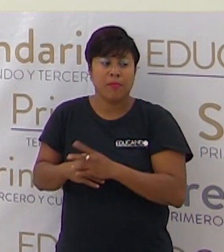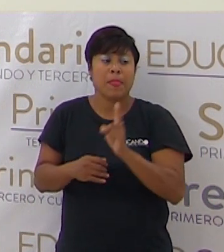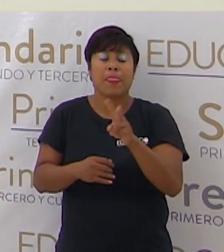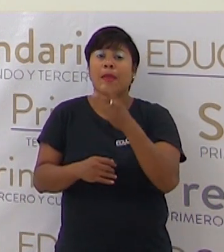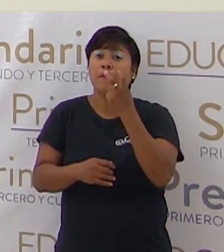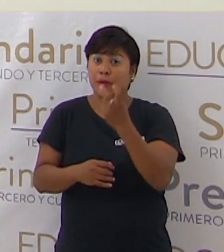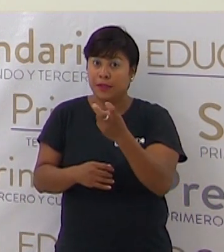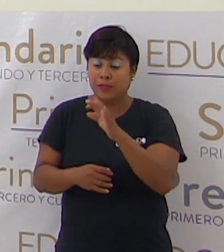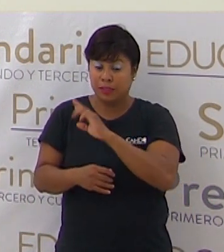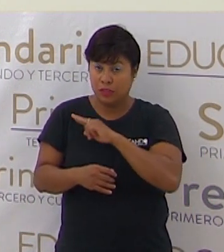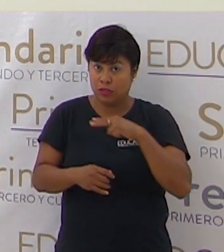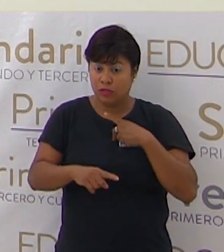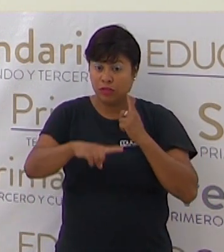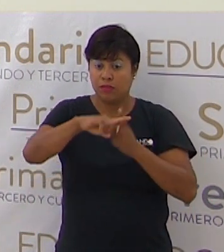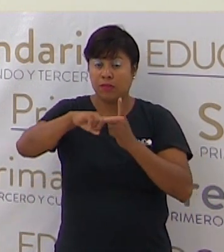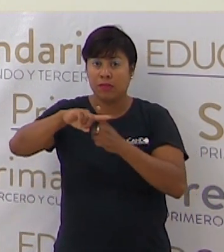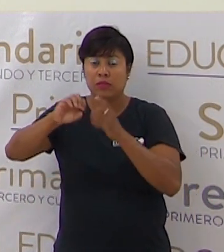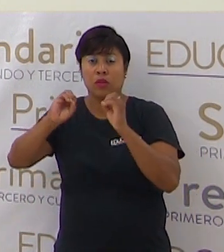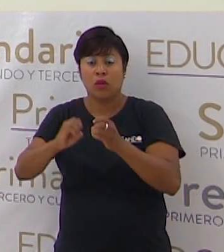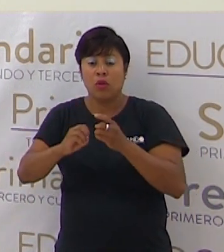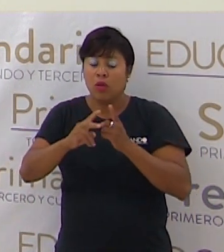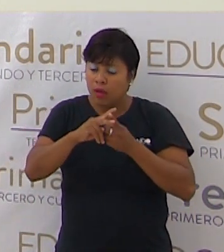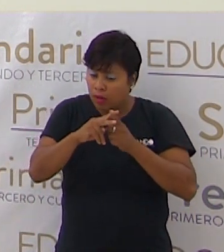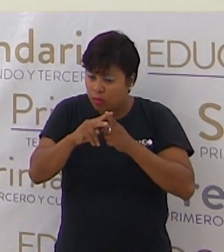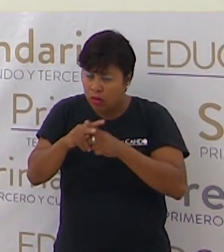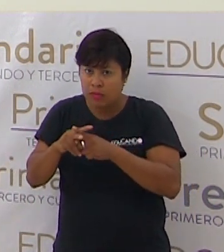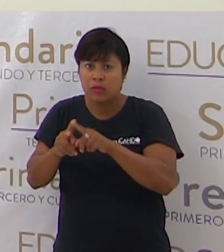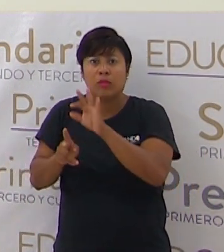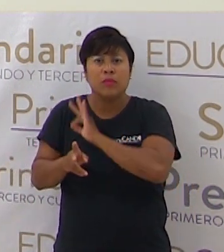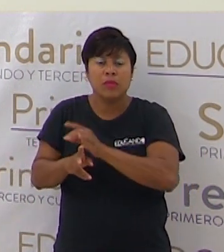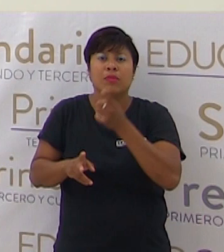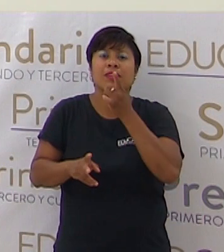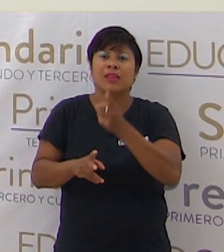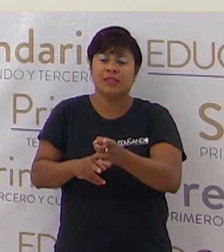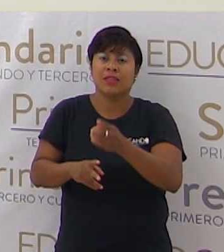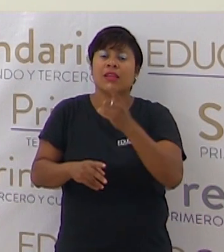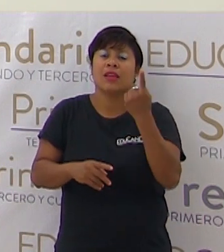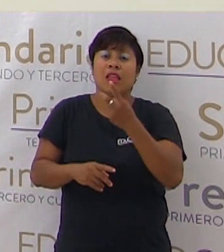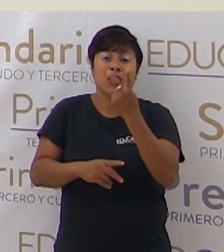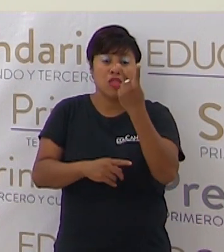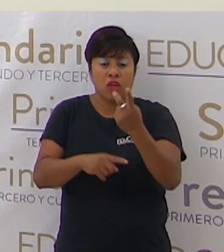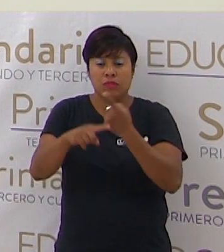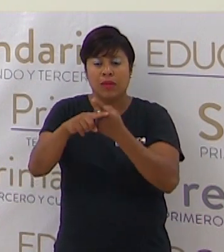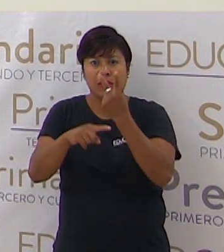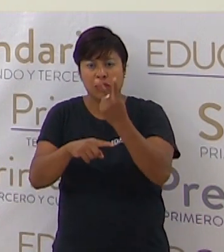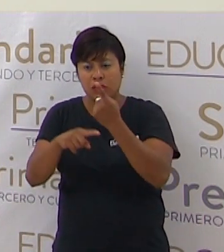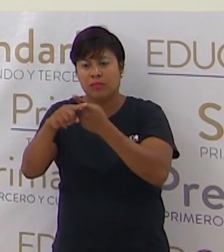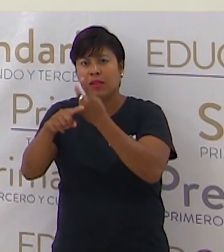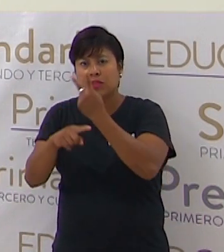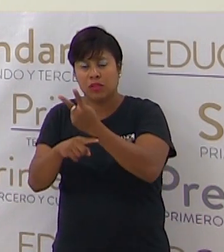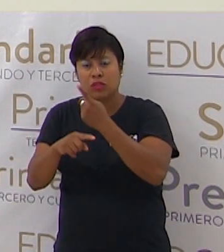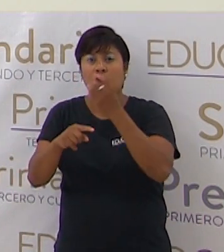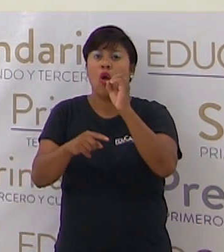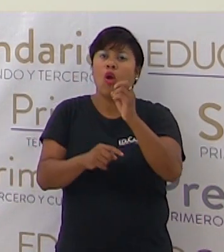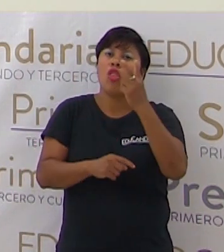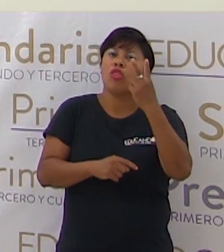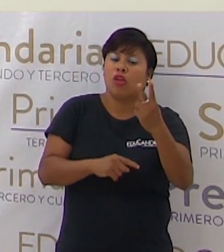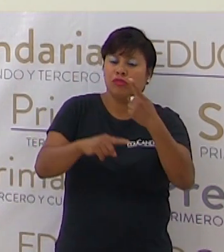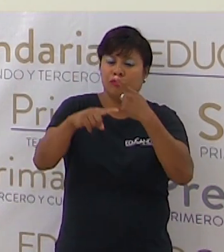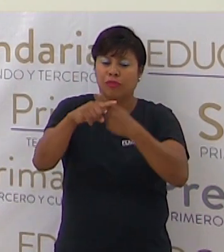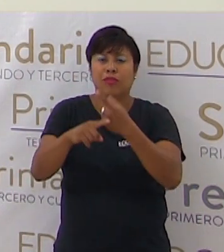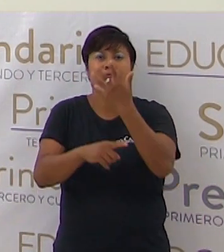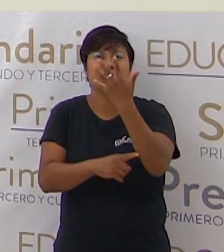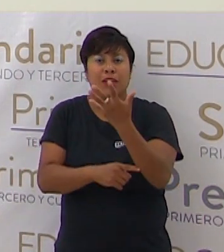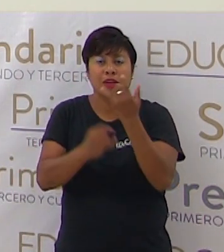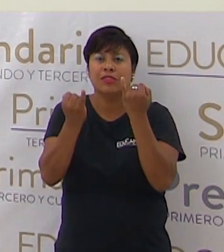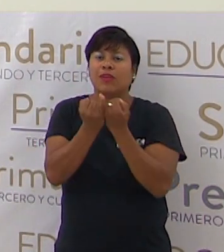lo tanto, si sumamos o si calculamos, podemos decir que 2 más 2 más 2 más 2 o 2 por 5